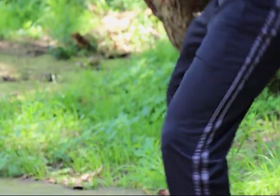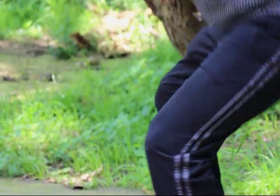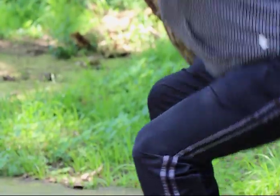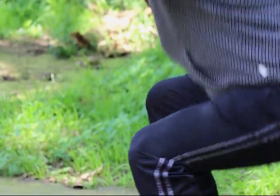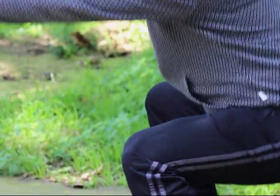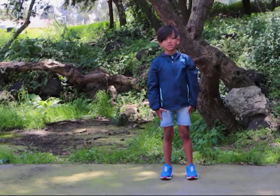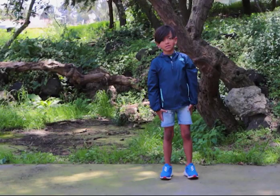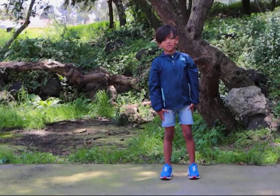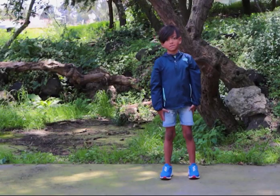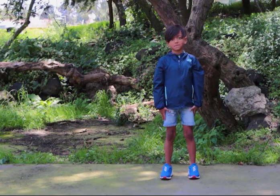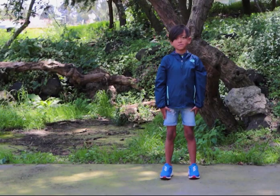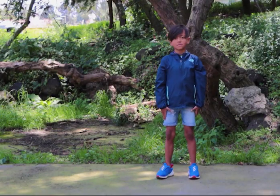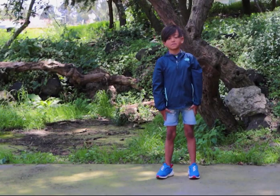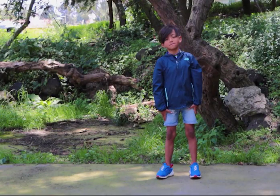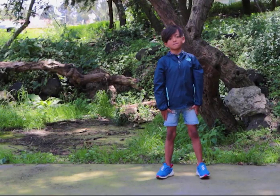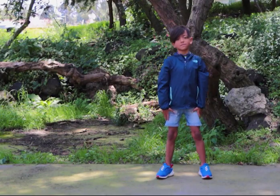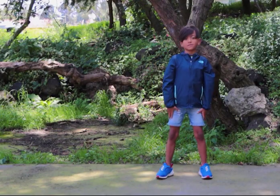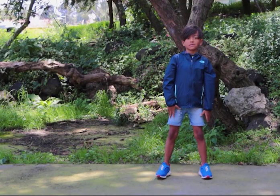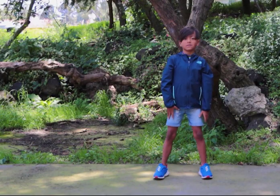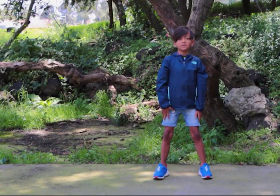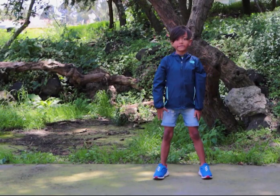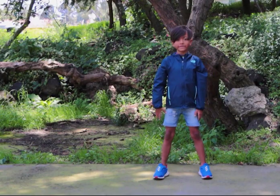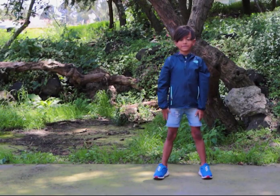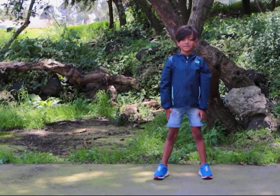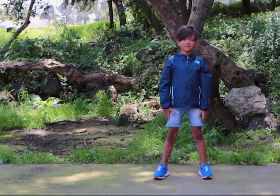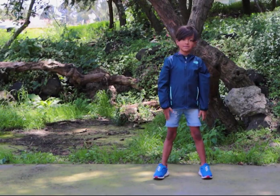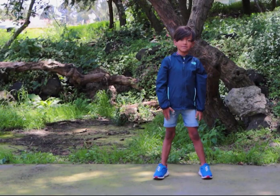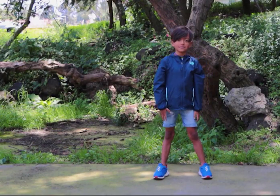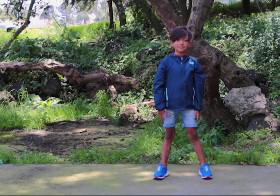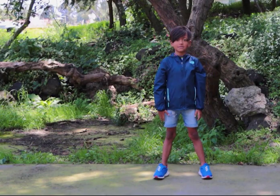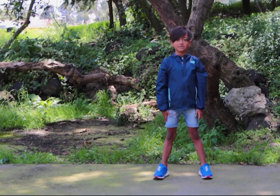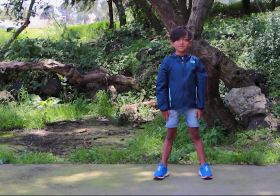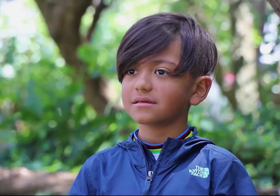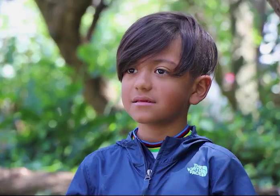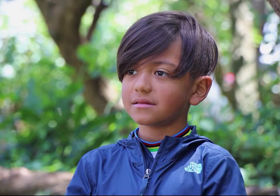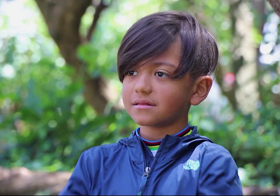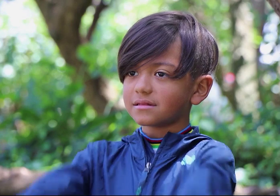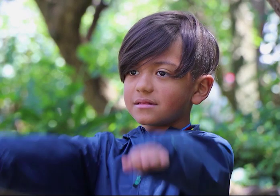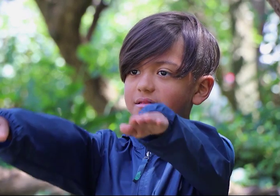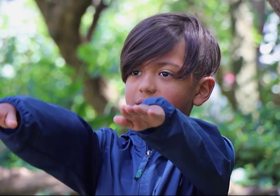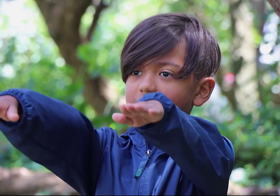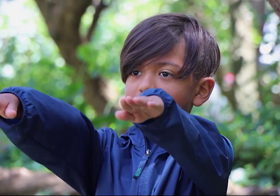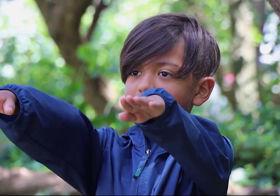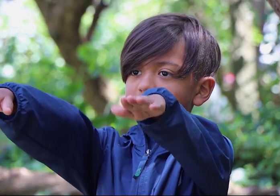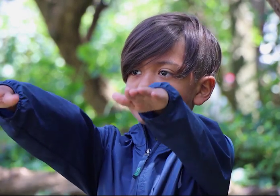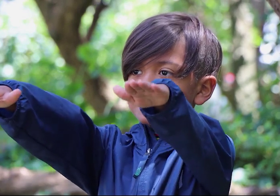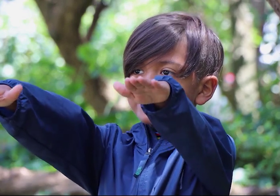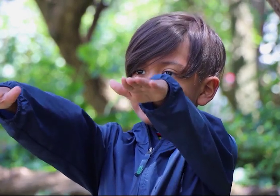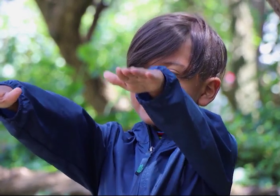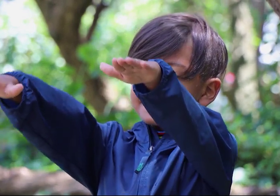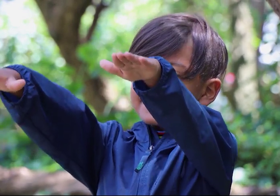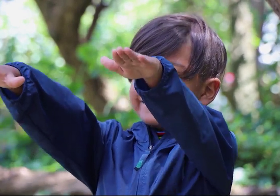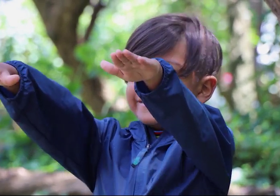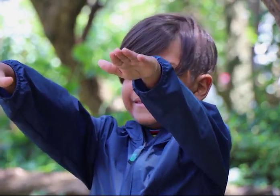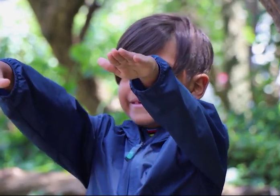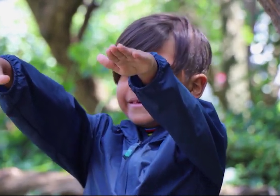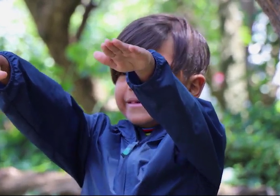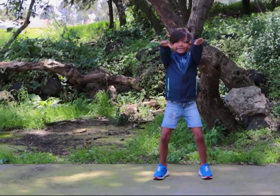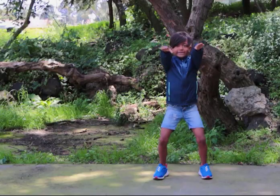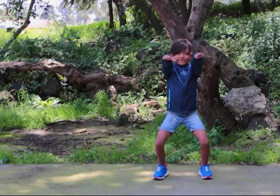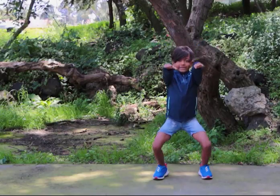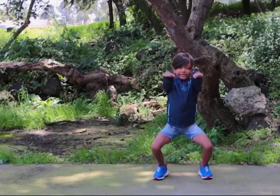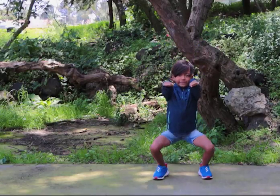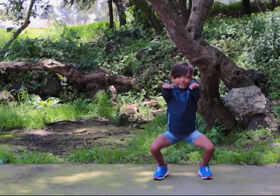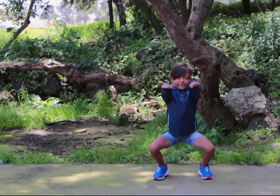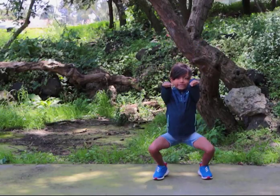Muy bien. Vamos a abrir nuestro compás. Levamos los brazos. Y vamos a trabajar la pierna.